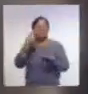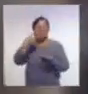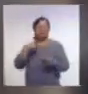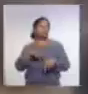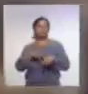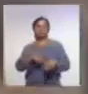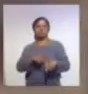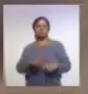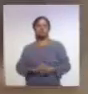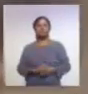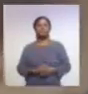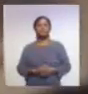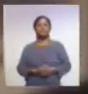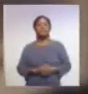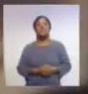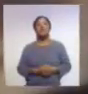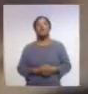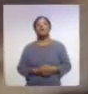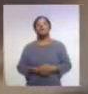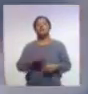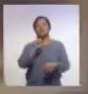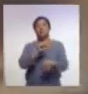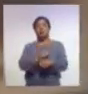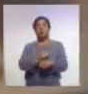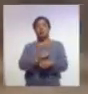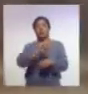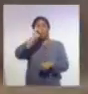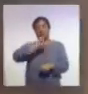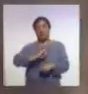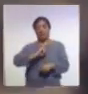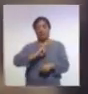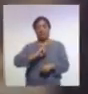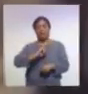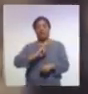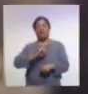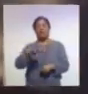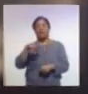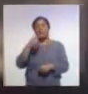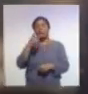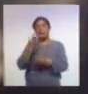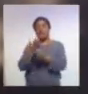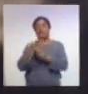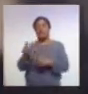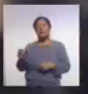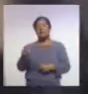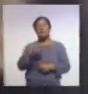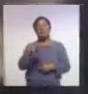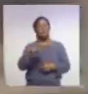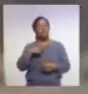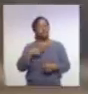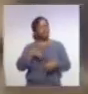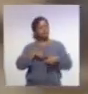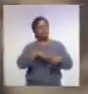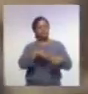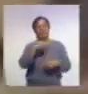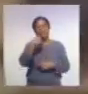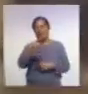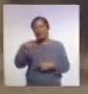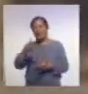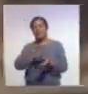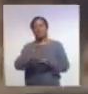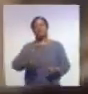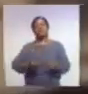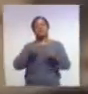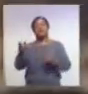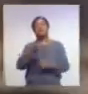El subsecretario de Gobernación, Alejandro Encina Rodríguez, advirtió que darán seguimiento a las denuncias que la Comisión Nacional de los Derechos Humanos interpuso